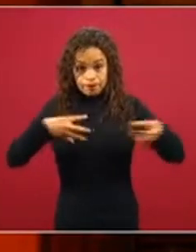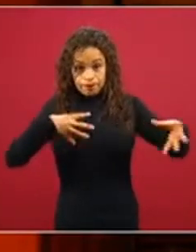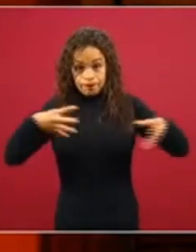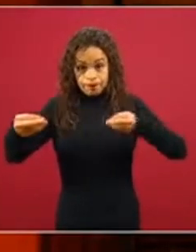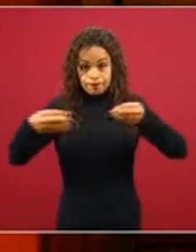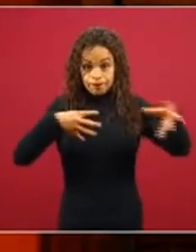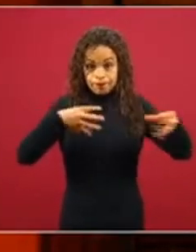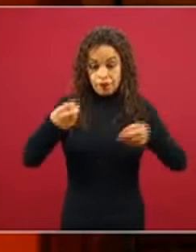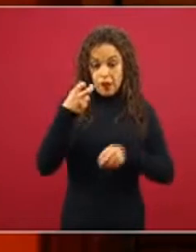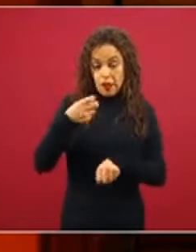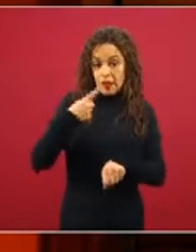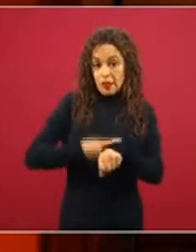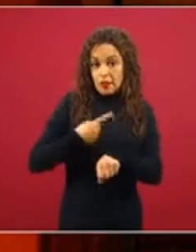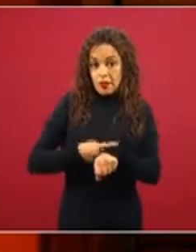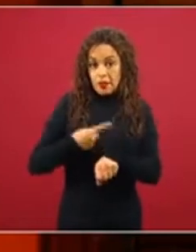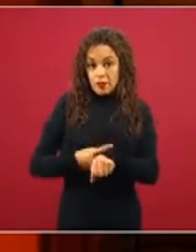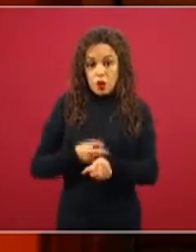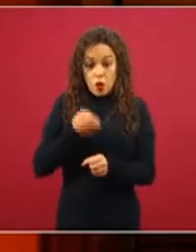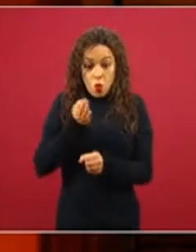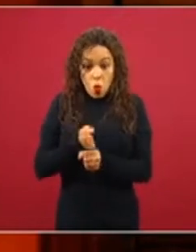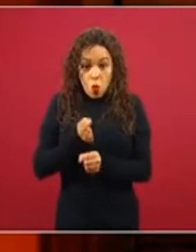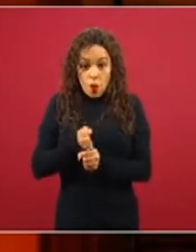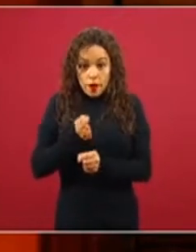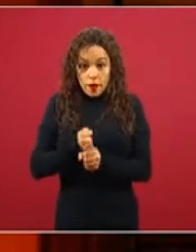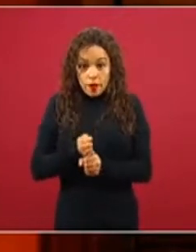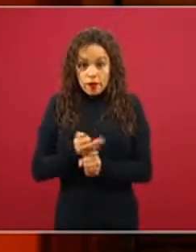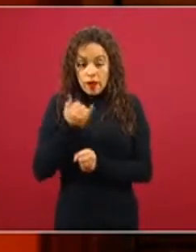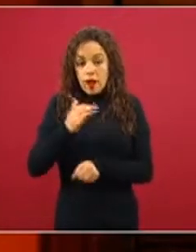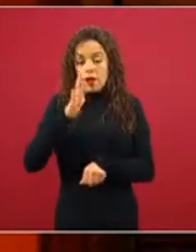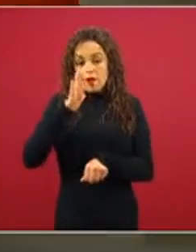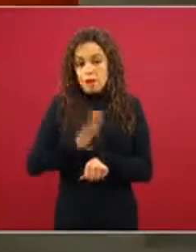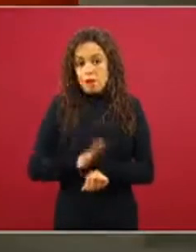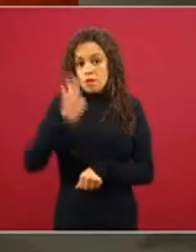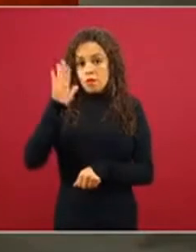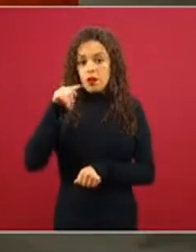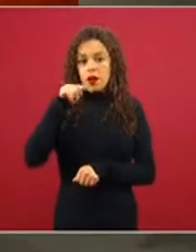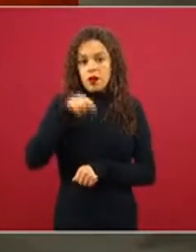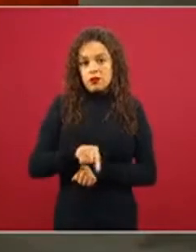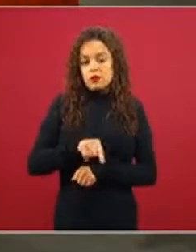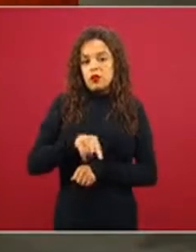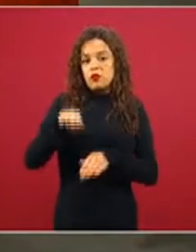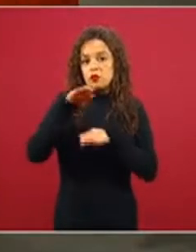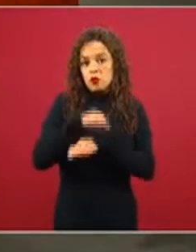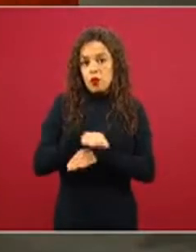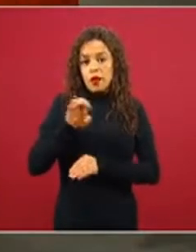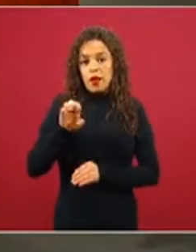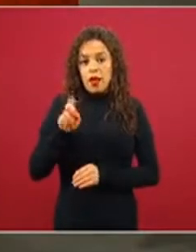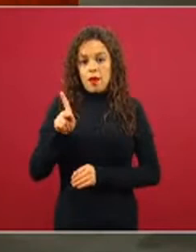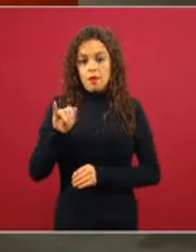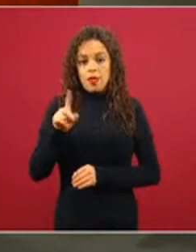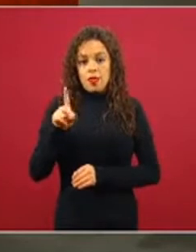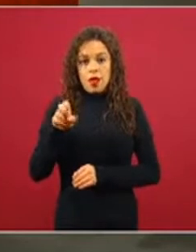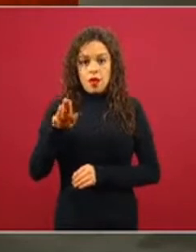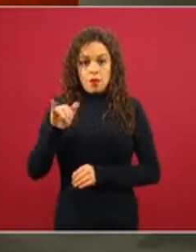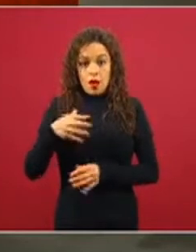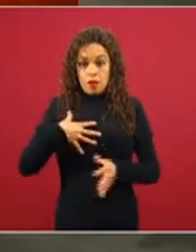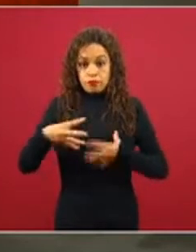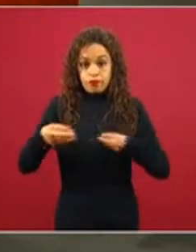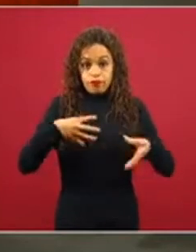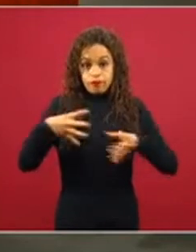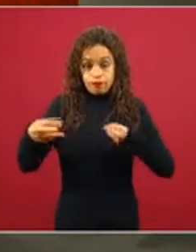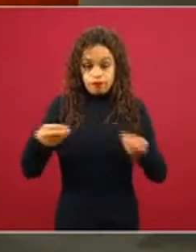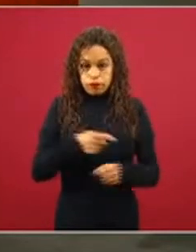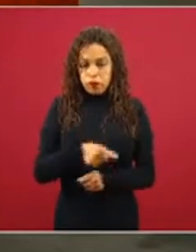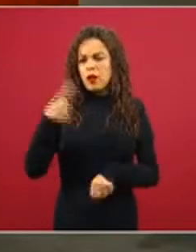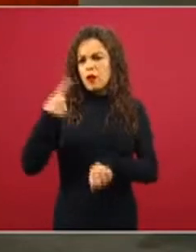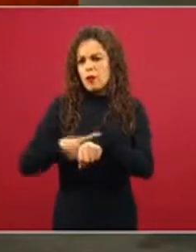la enfermedad en este momento y para el momento epidemiológico de México es que si uno está teniendo un cuadro clínico